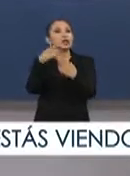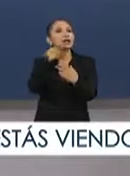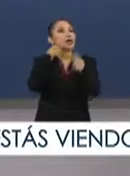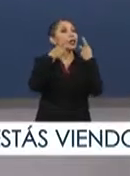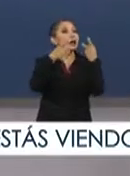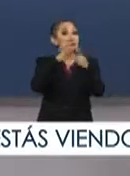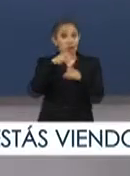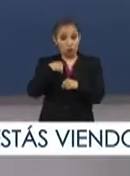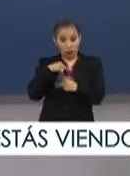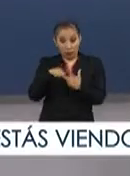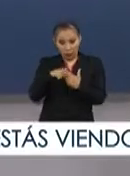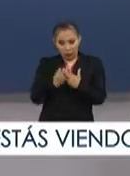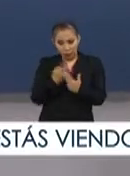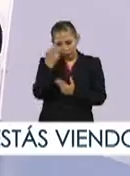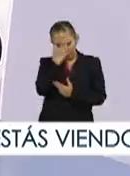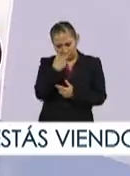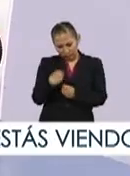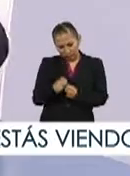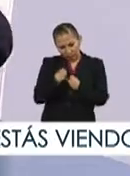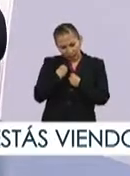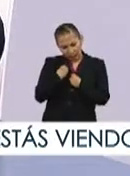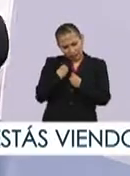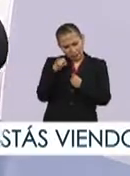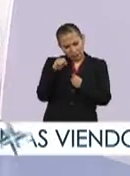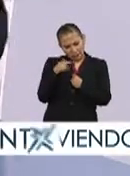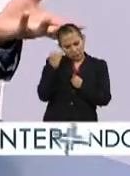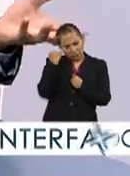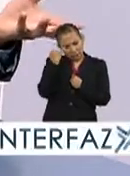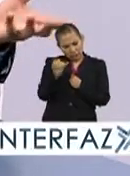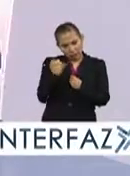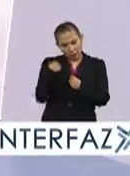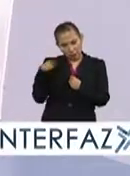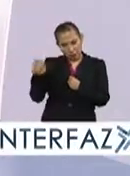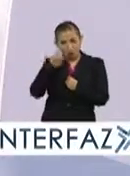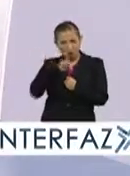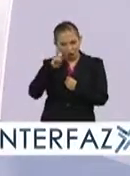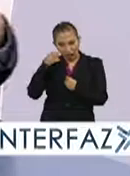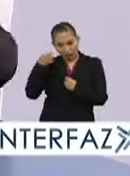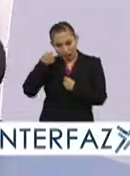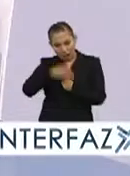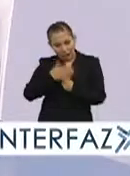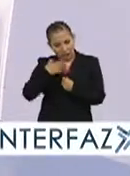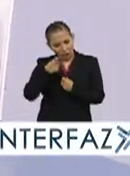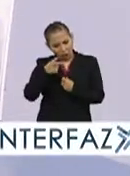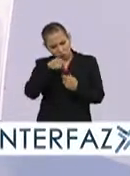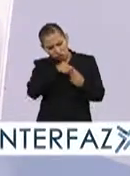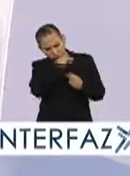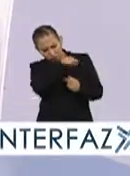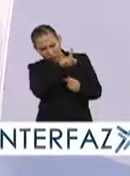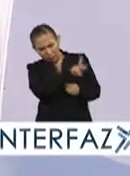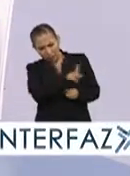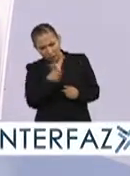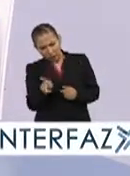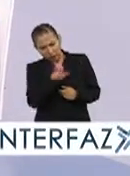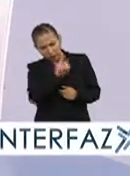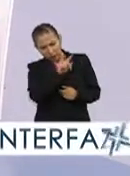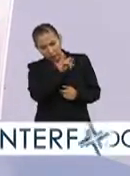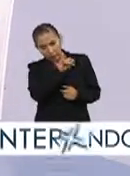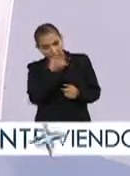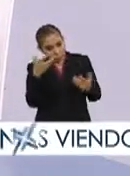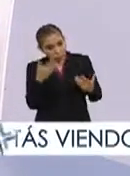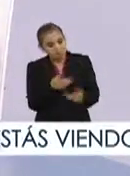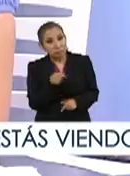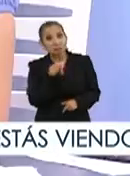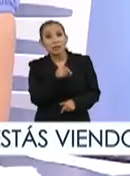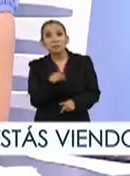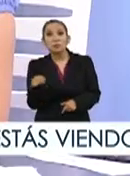Y si uno empieza a revisar su vida a partir de esta idea de esta poeta y las casa con las de Octavio Paz, pues se da cuenta